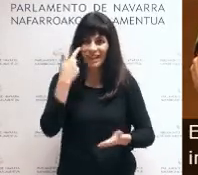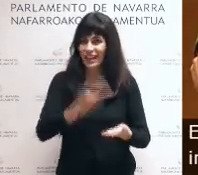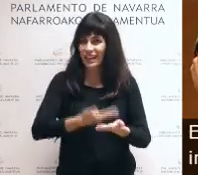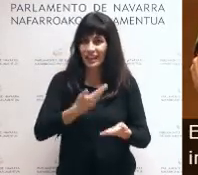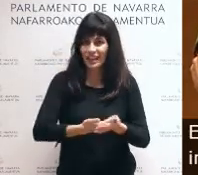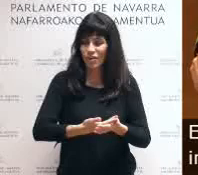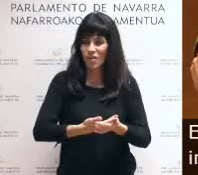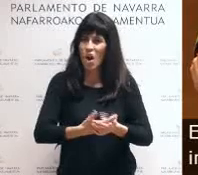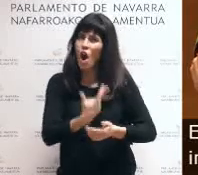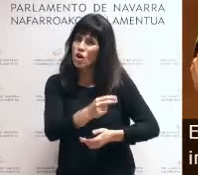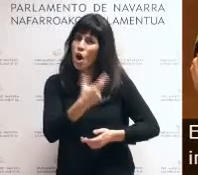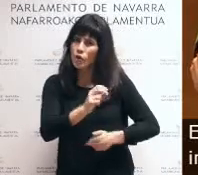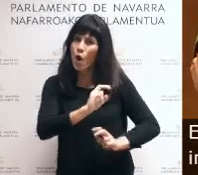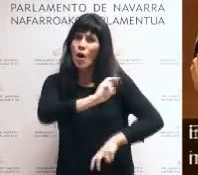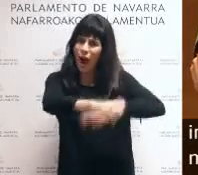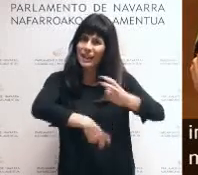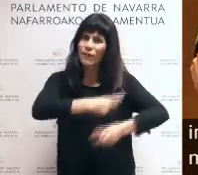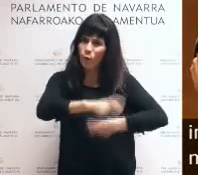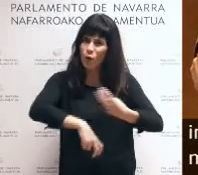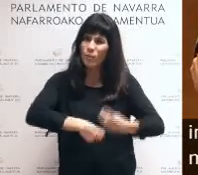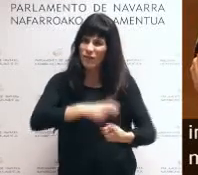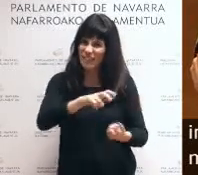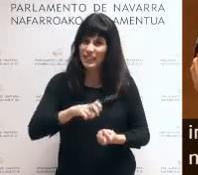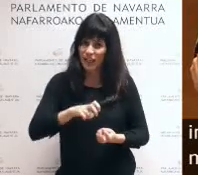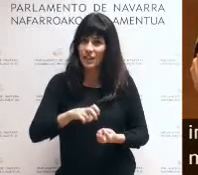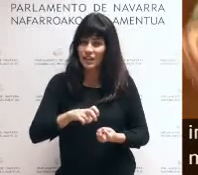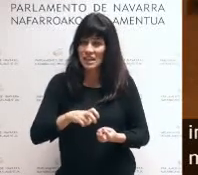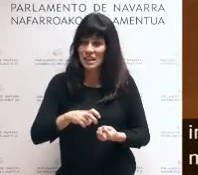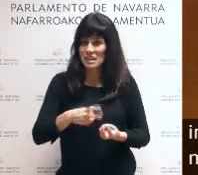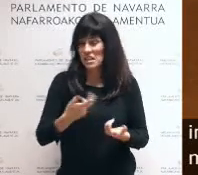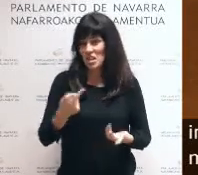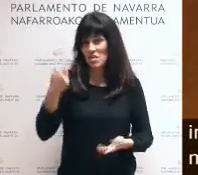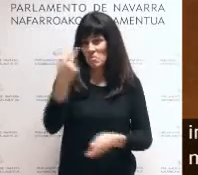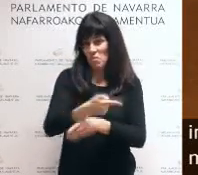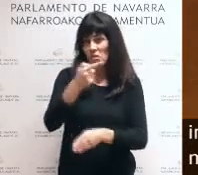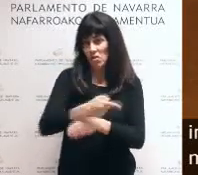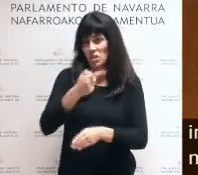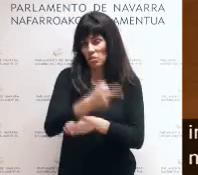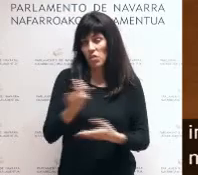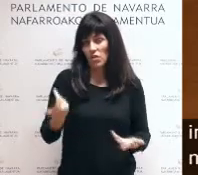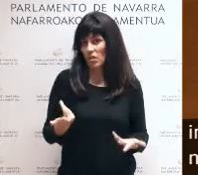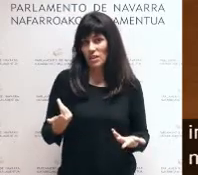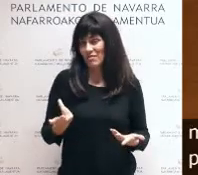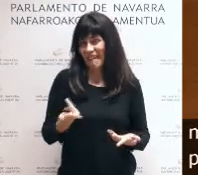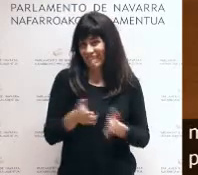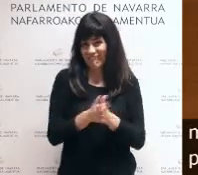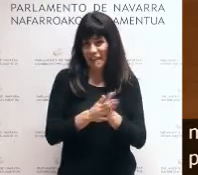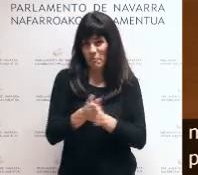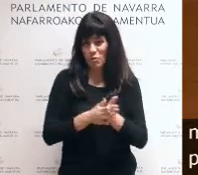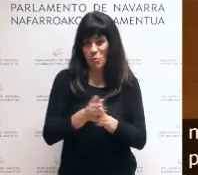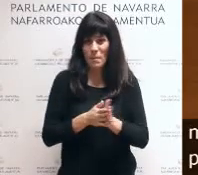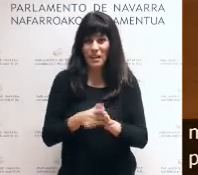sistema fiscal navarro e imposibilitan que recupere las posiciones que nunca debió abandonar y que promovían que esta tierra